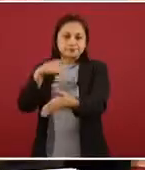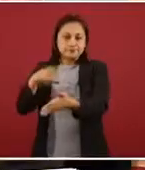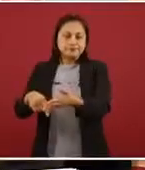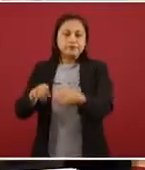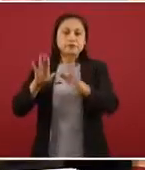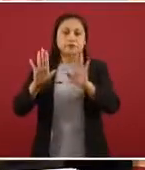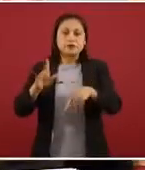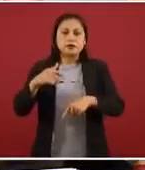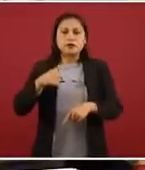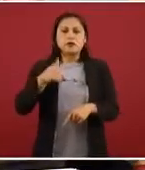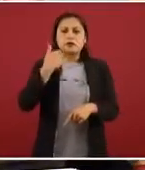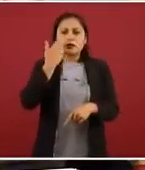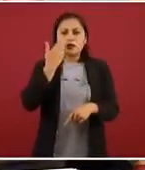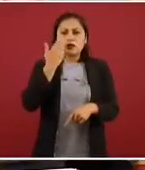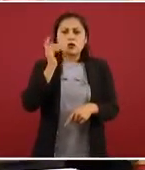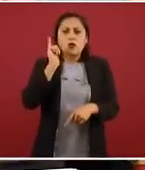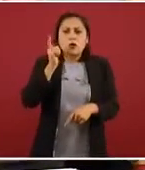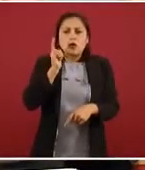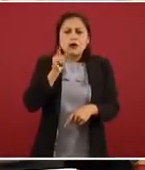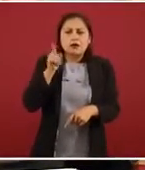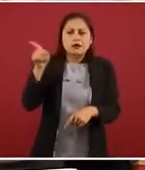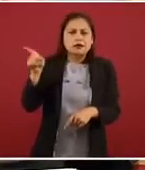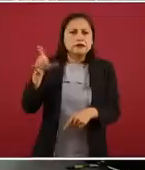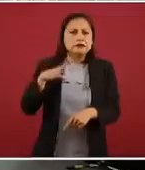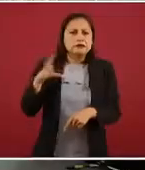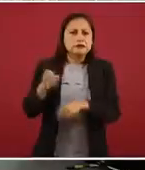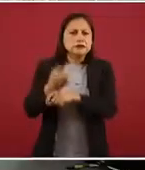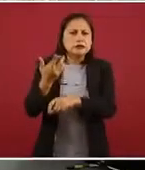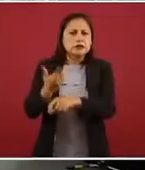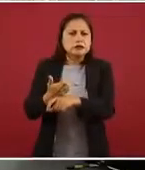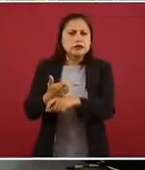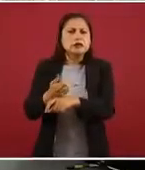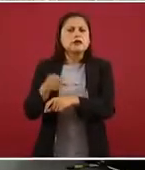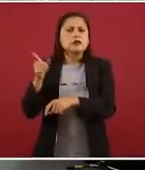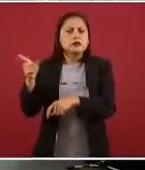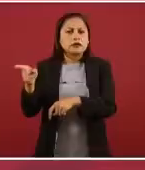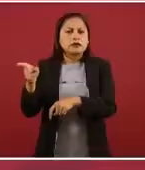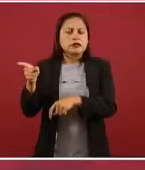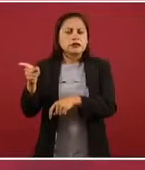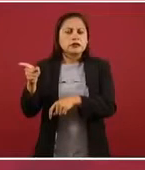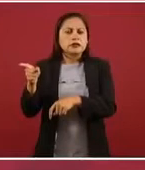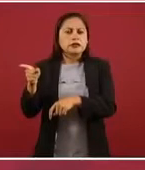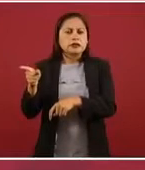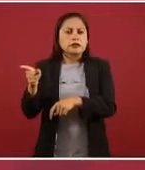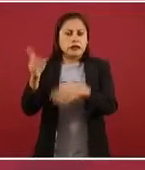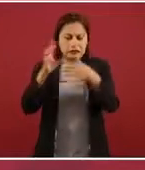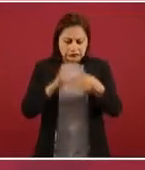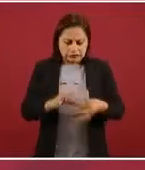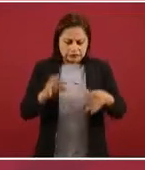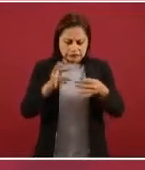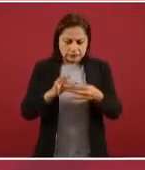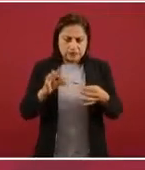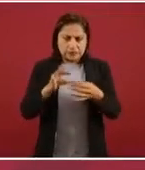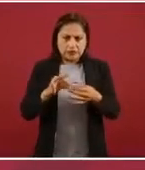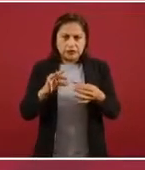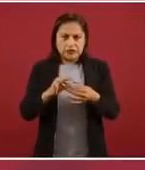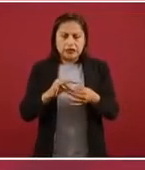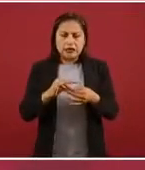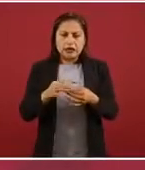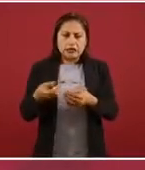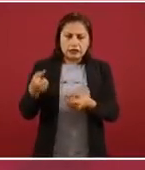secretario, sí, de las sustancias que utilizan para